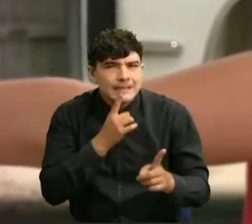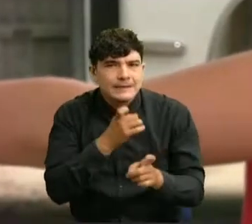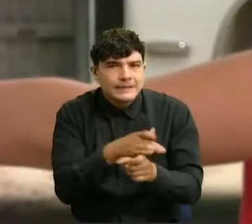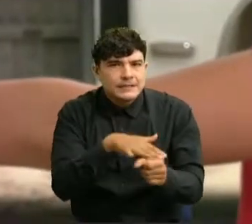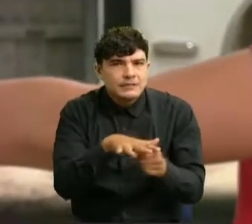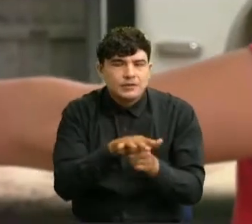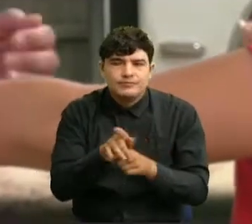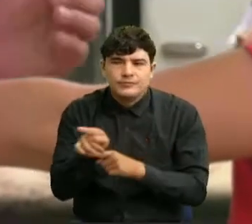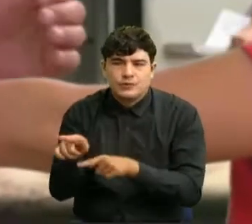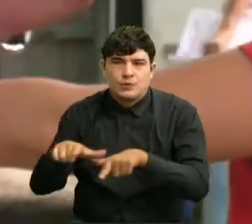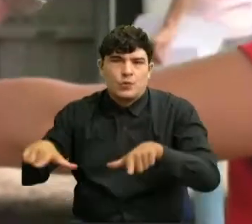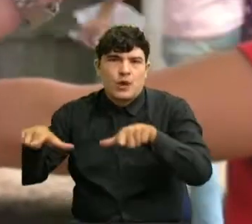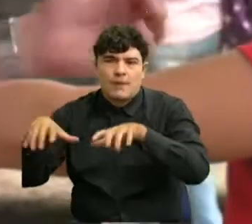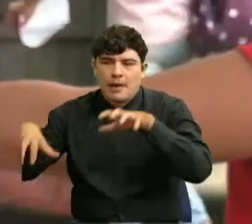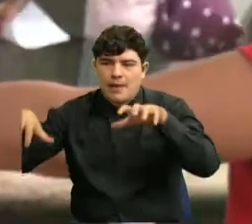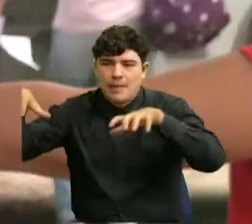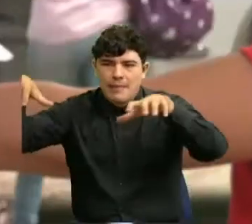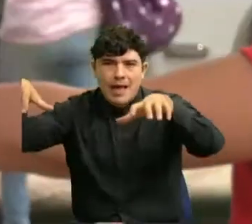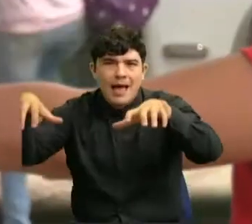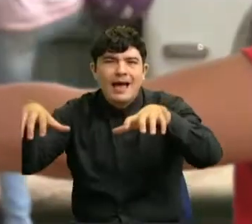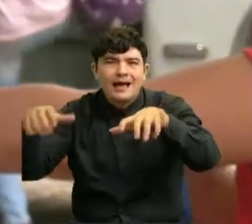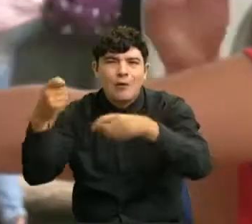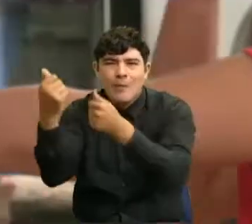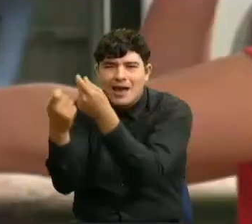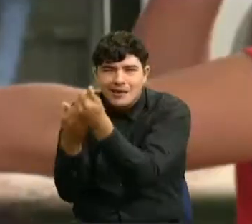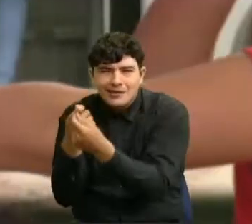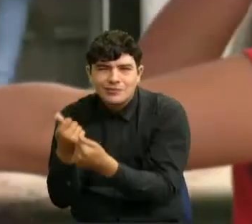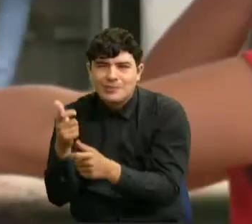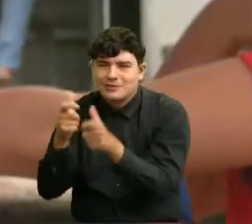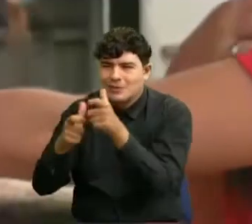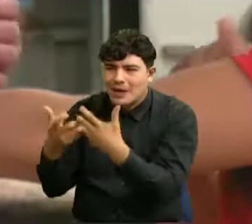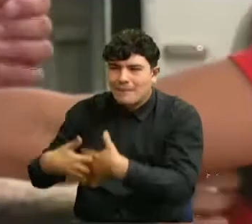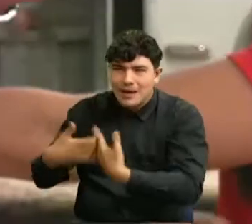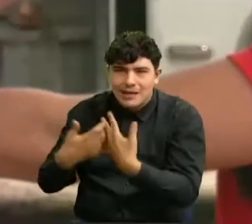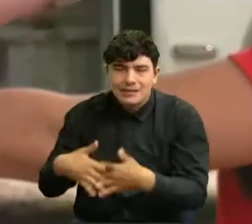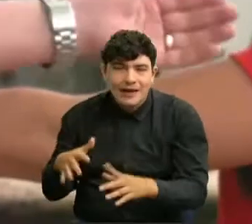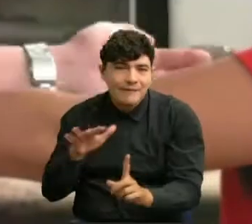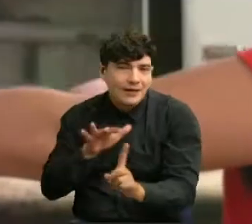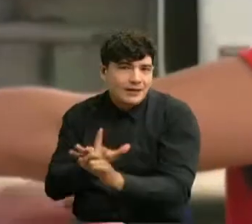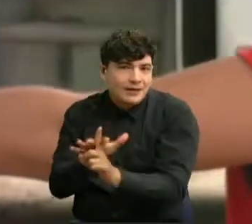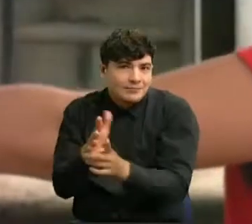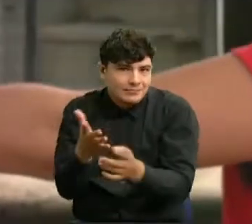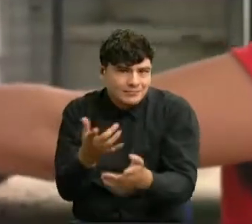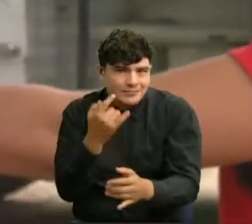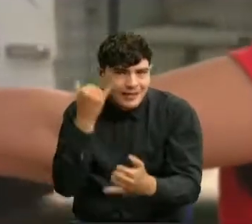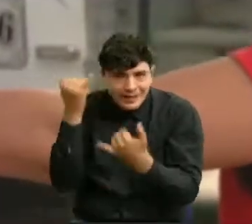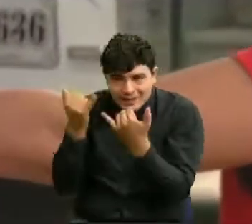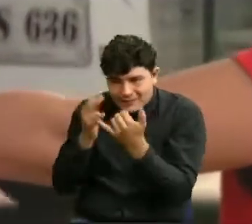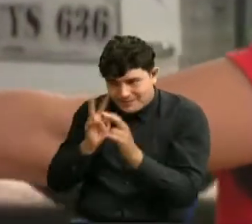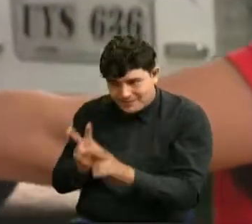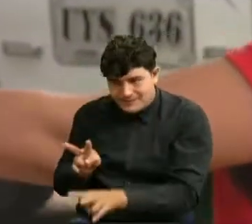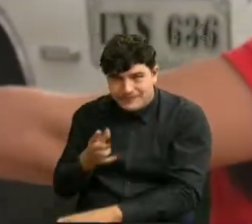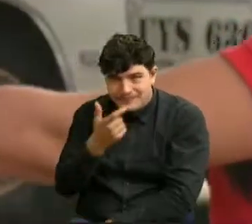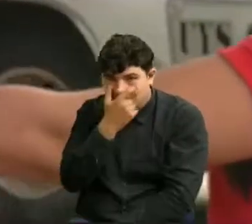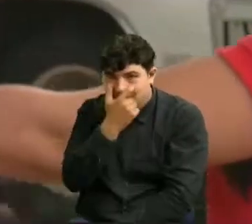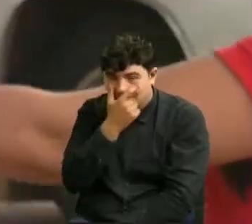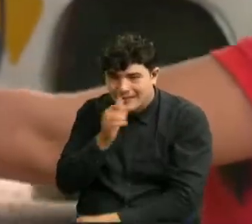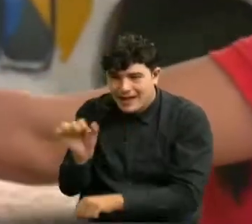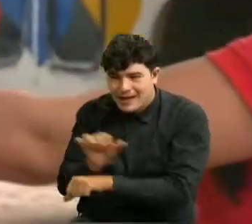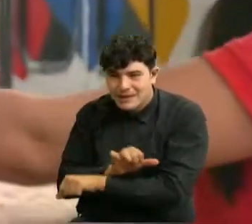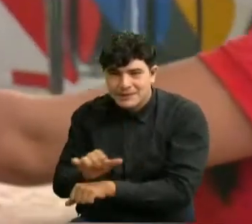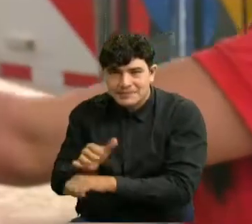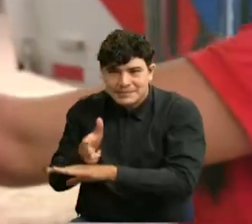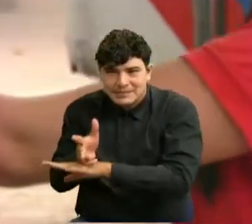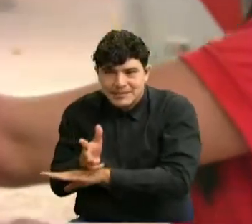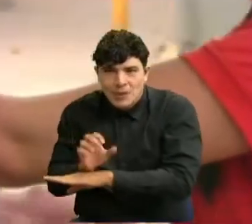establecimientos comerciales donde los empresarios y los comerciantes pues también se ven afectados porque como lo identifican pues el tránsito es muy difícil, las